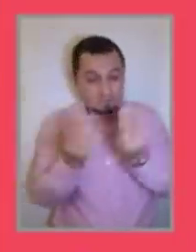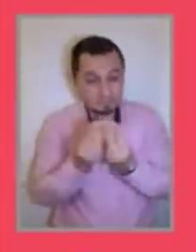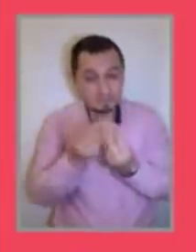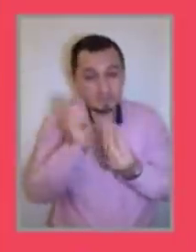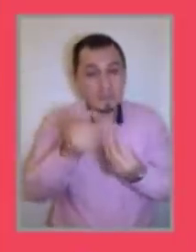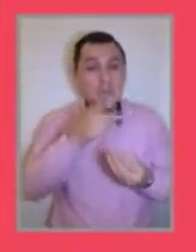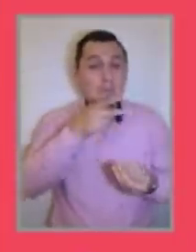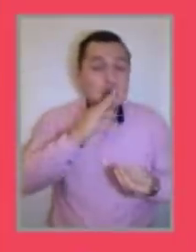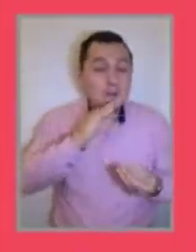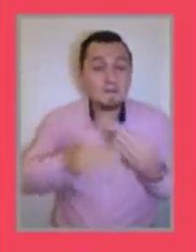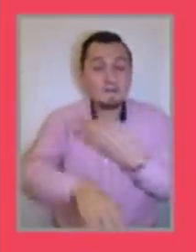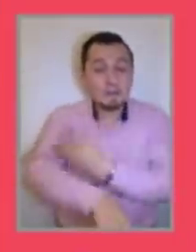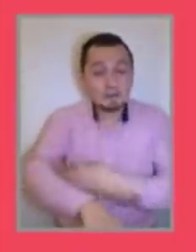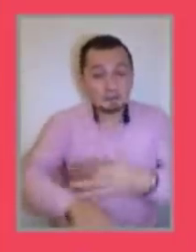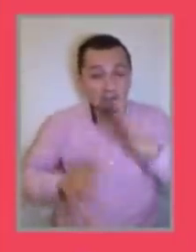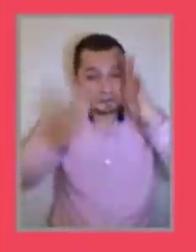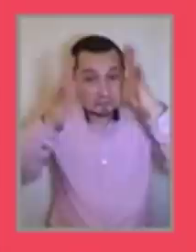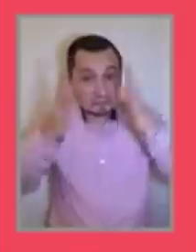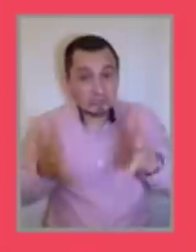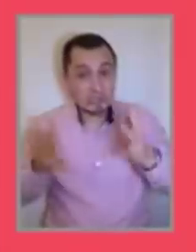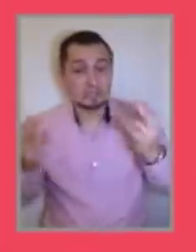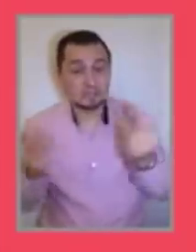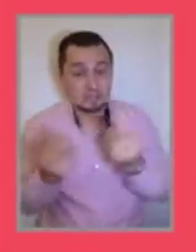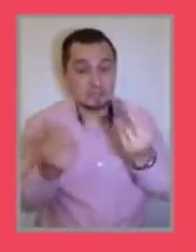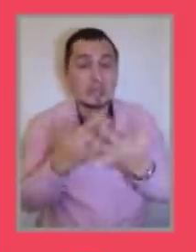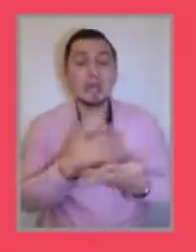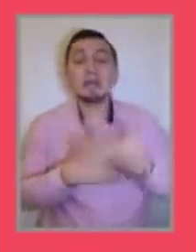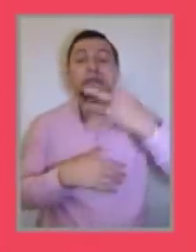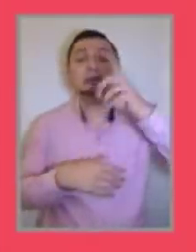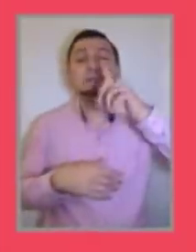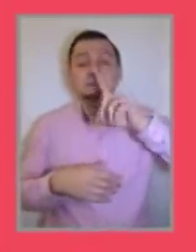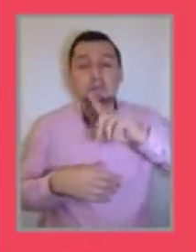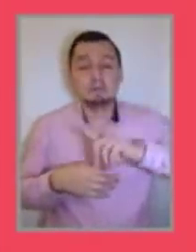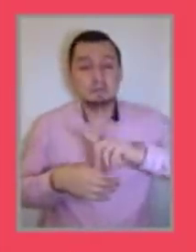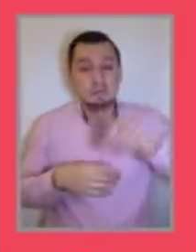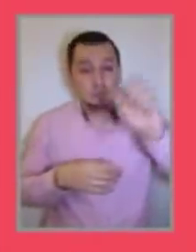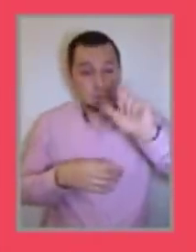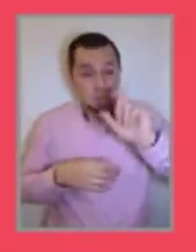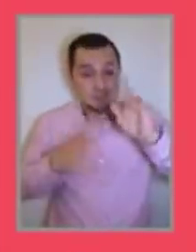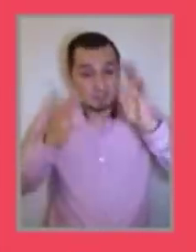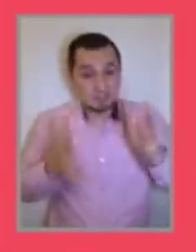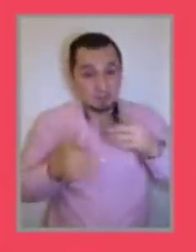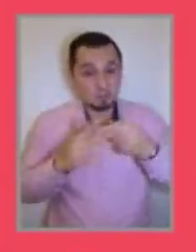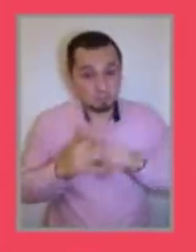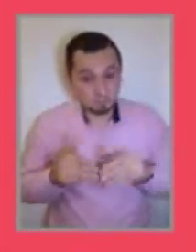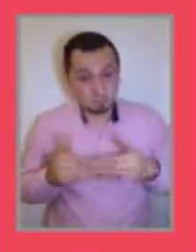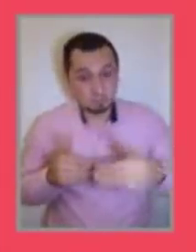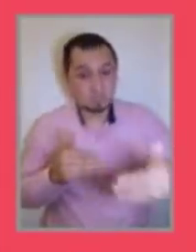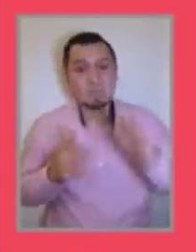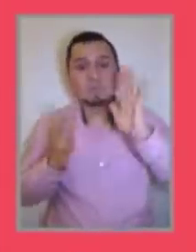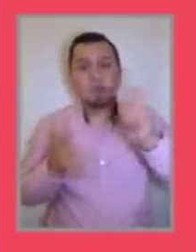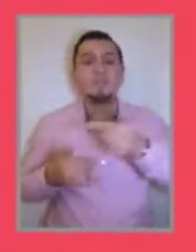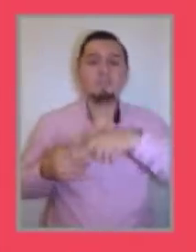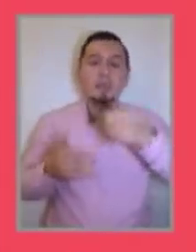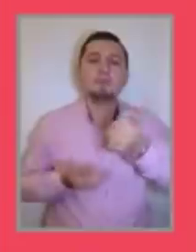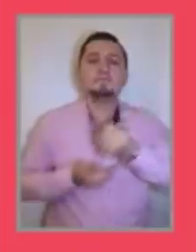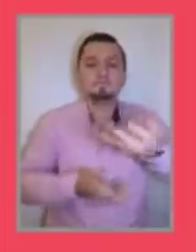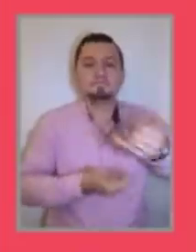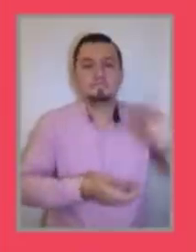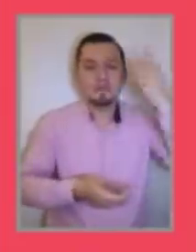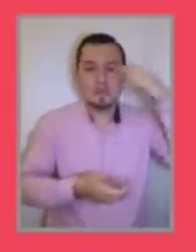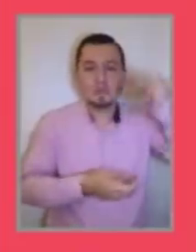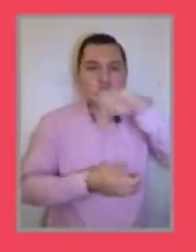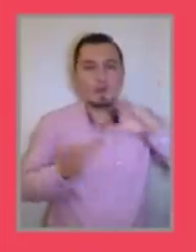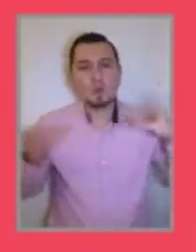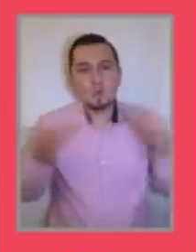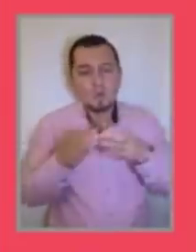padres de familia una vez que ya fuera necesario. Los 15 días previos al anuncio y después a la operación se dedicarán precisamente para trabajar esos comités,